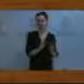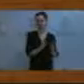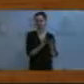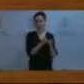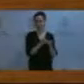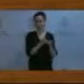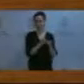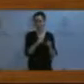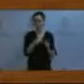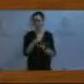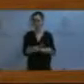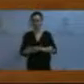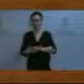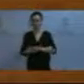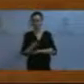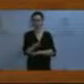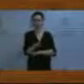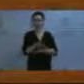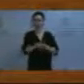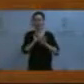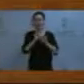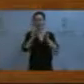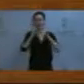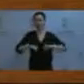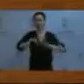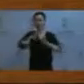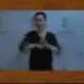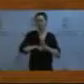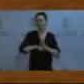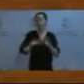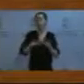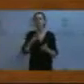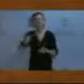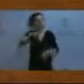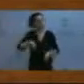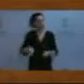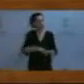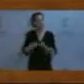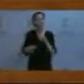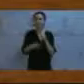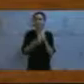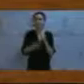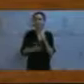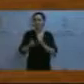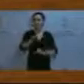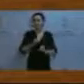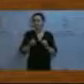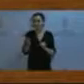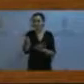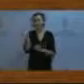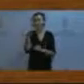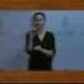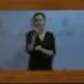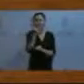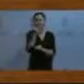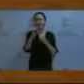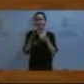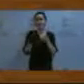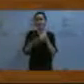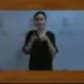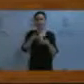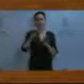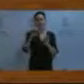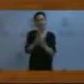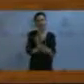al Gobierno, el acuerdo de esa regulación, pero reconocemos que las aportaciones son correctas. Ustedes distinguen un turno, una enmienda para distinguir el